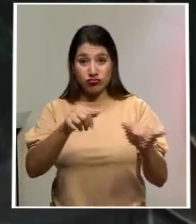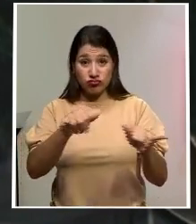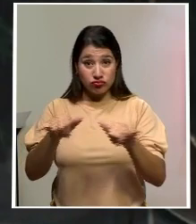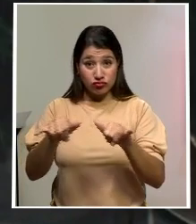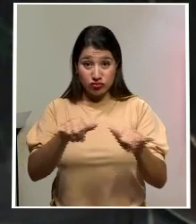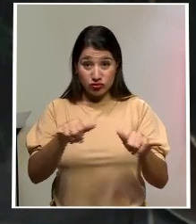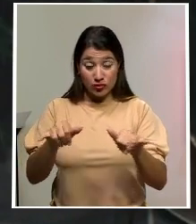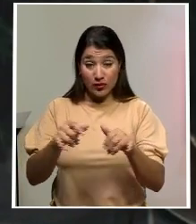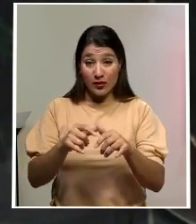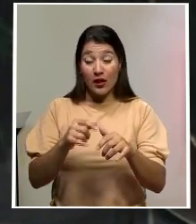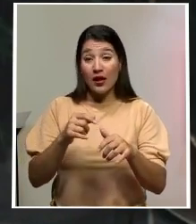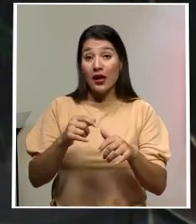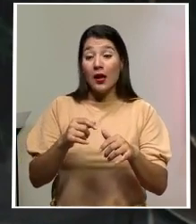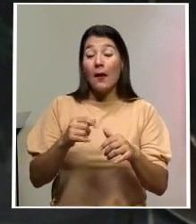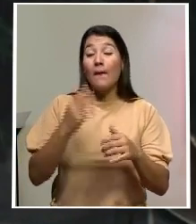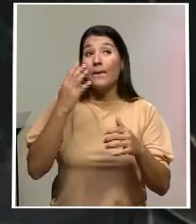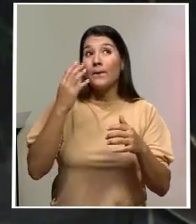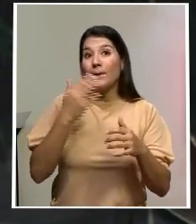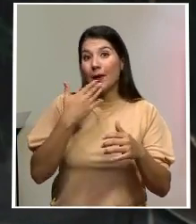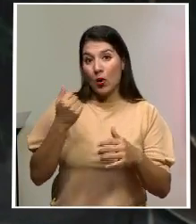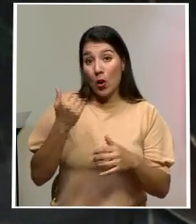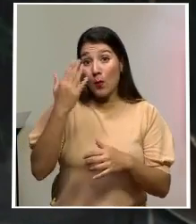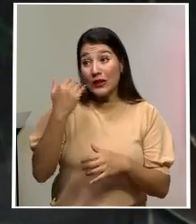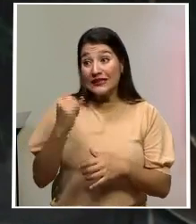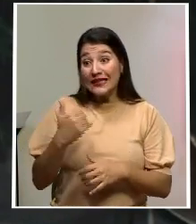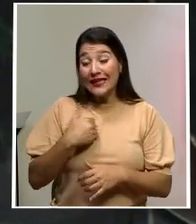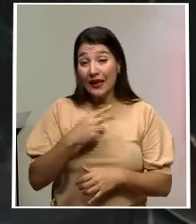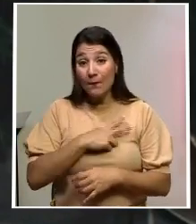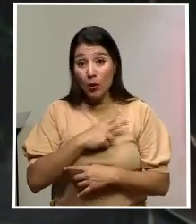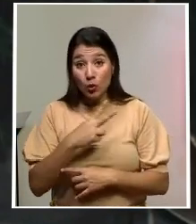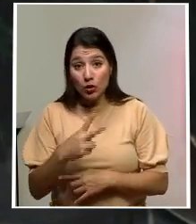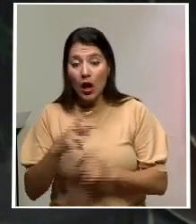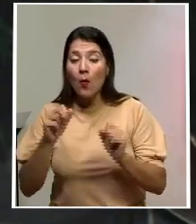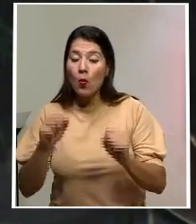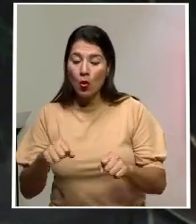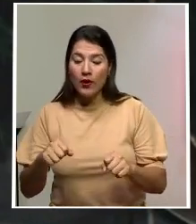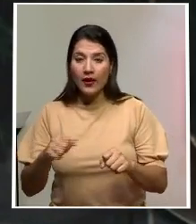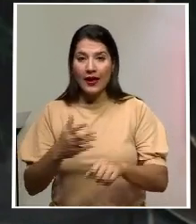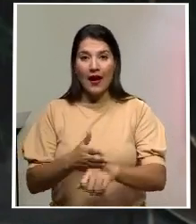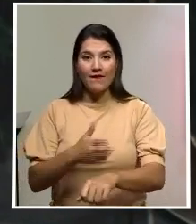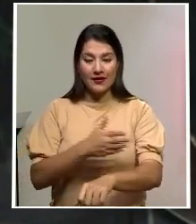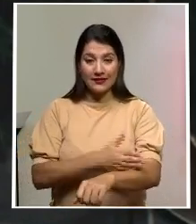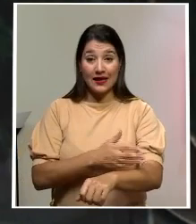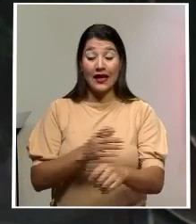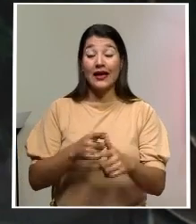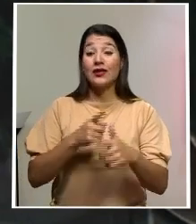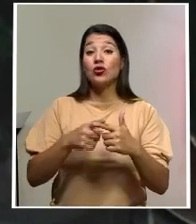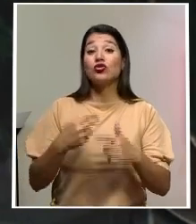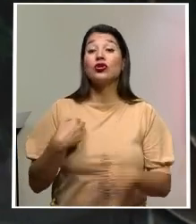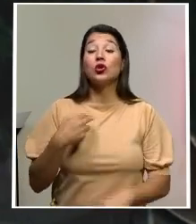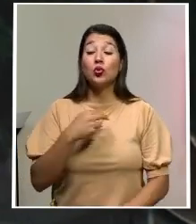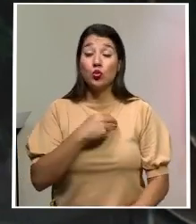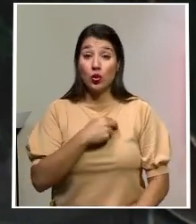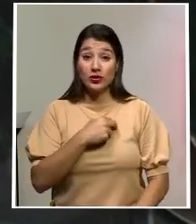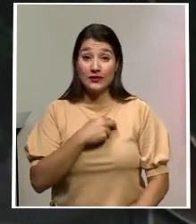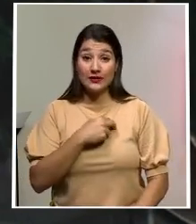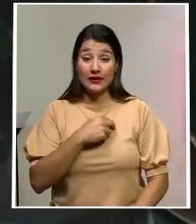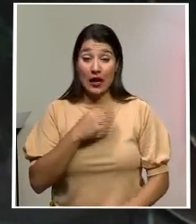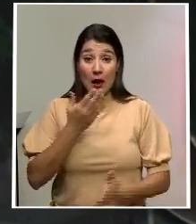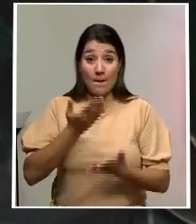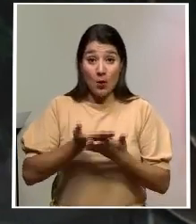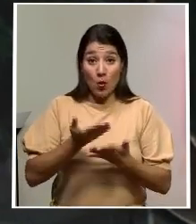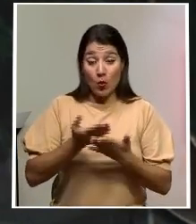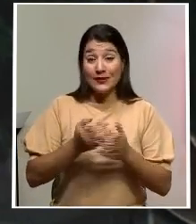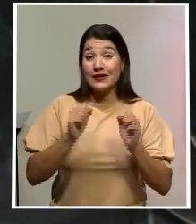hace esfuerzos extraordinarios y se avanza con agenda. Así que nuestra apuesta fundamental está en mantener